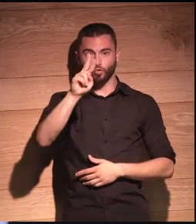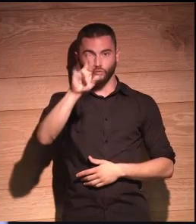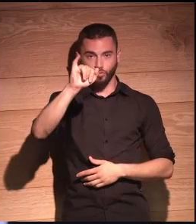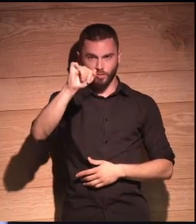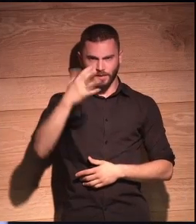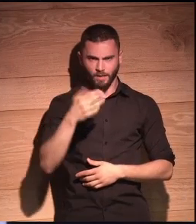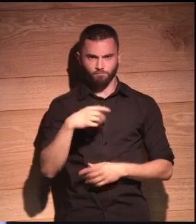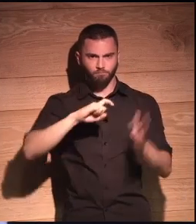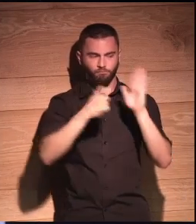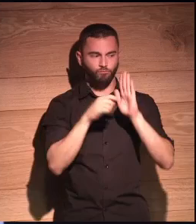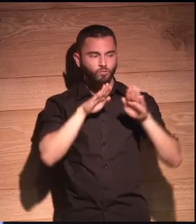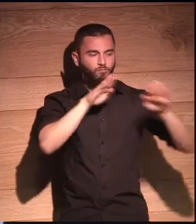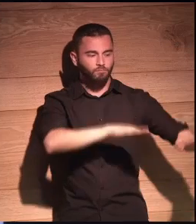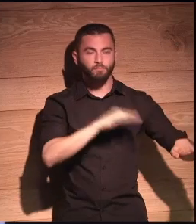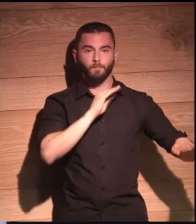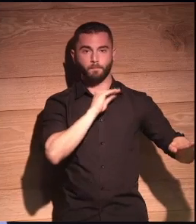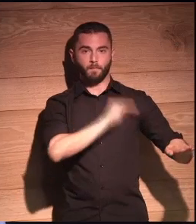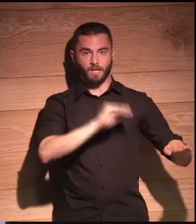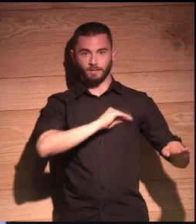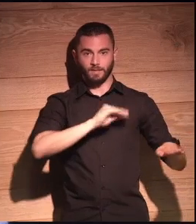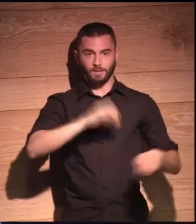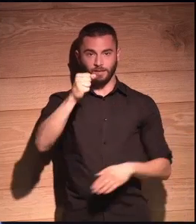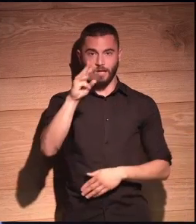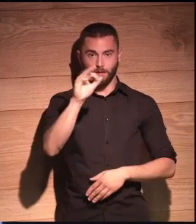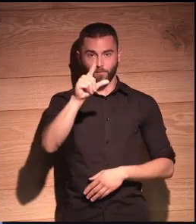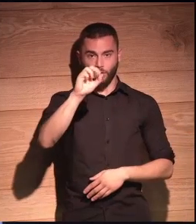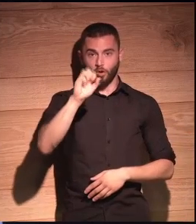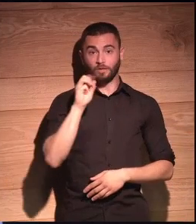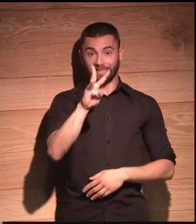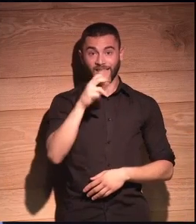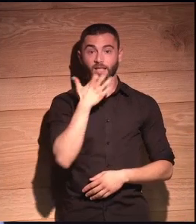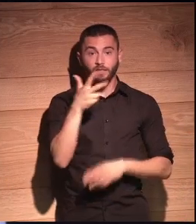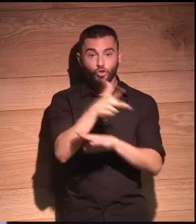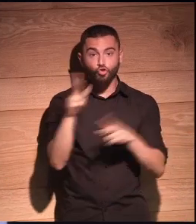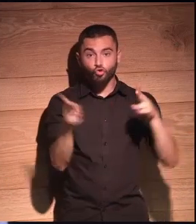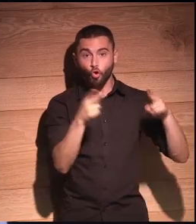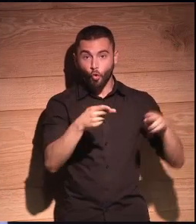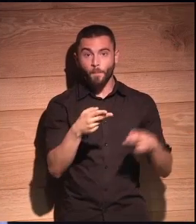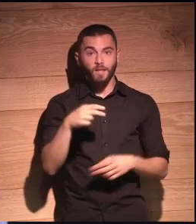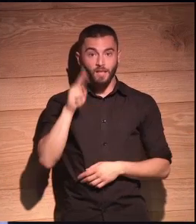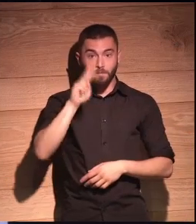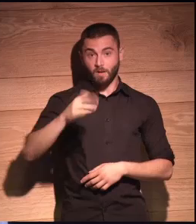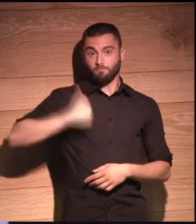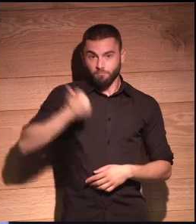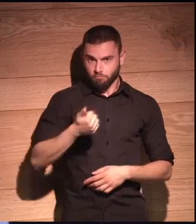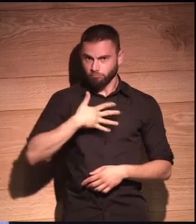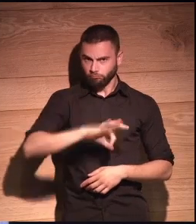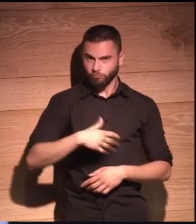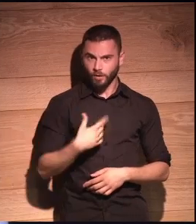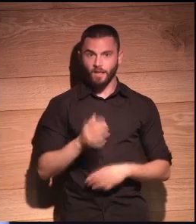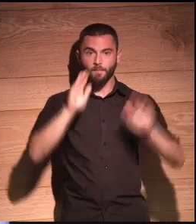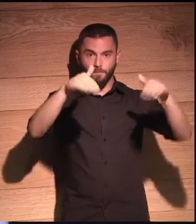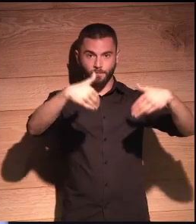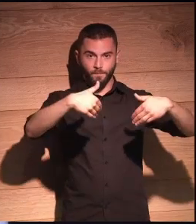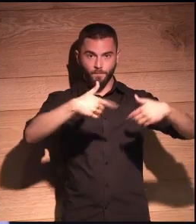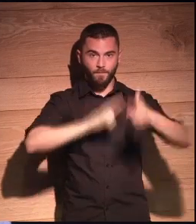fidedigno. Apolo 13, la verdad es que si alguna vez alguien tiene la oportunidad de ver el documental de Apolo 13, viaje de ida y vuelta, que se hizo un